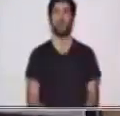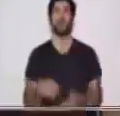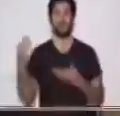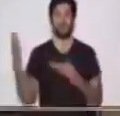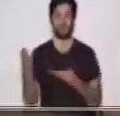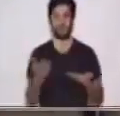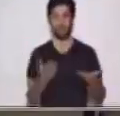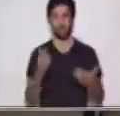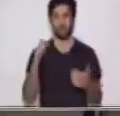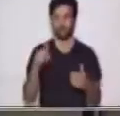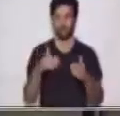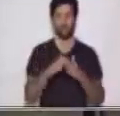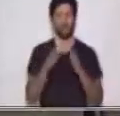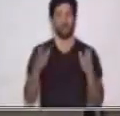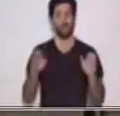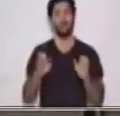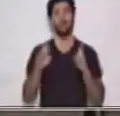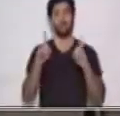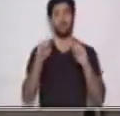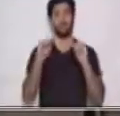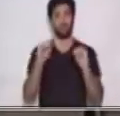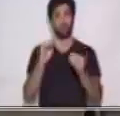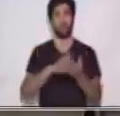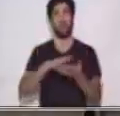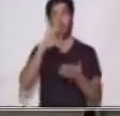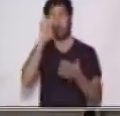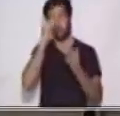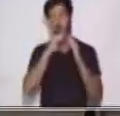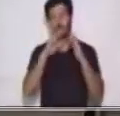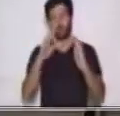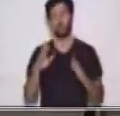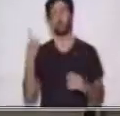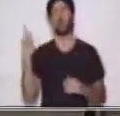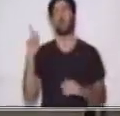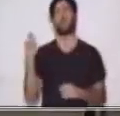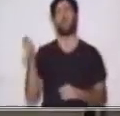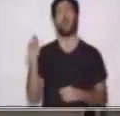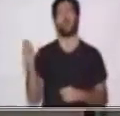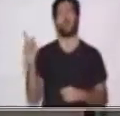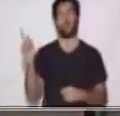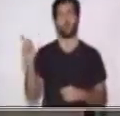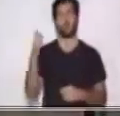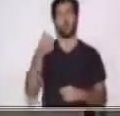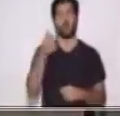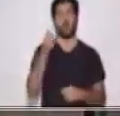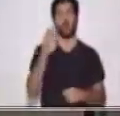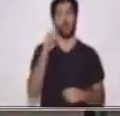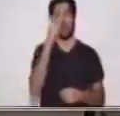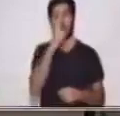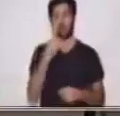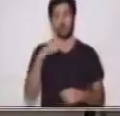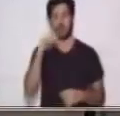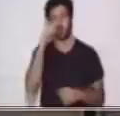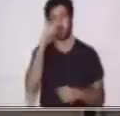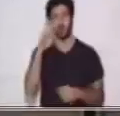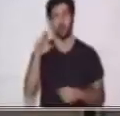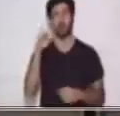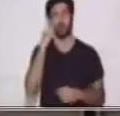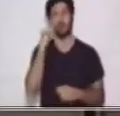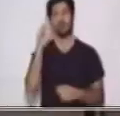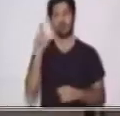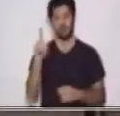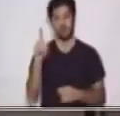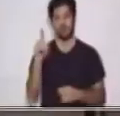Bienvenida a este espacio educativo Aprendo en Casa. Soy Astrid López y en esta oportunidad desarrollaré el tema de uso de